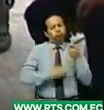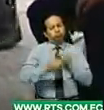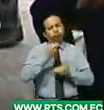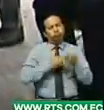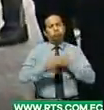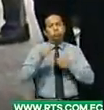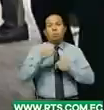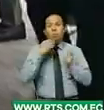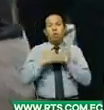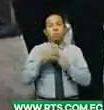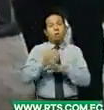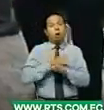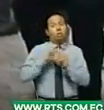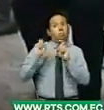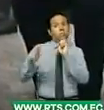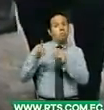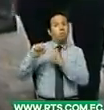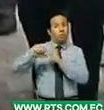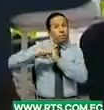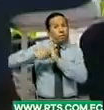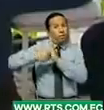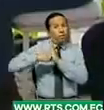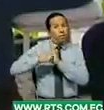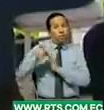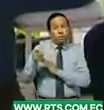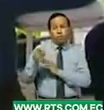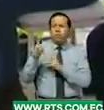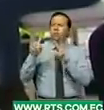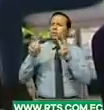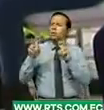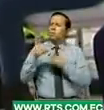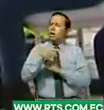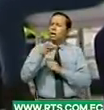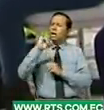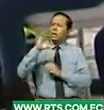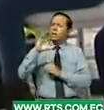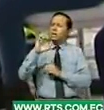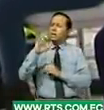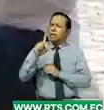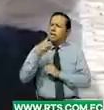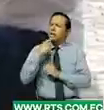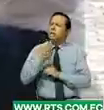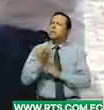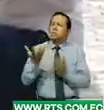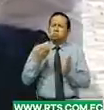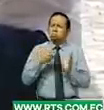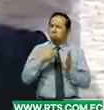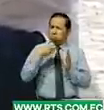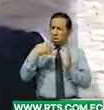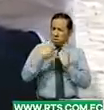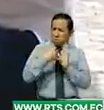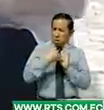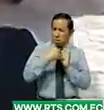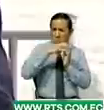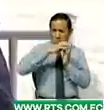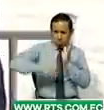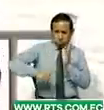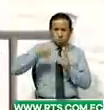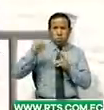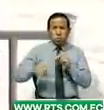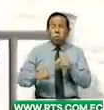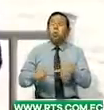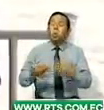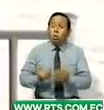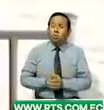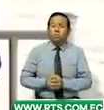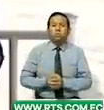la Procuraduría General sobre la eliminación del ISD a sectores de la economía, ya tomó una decisión. Para toda